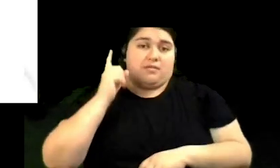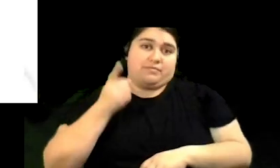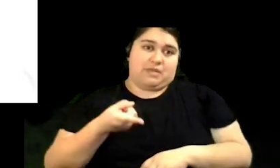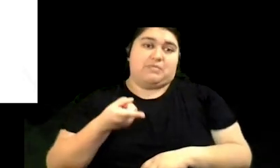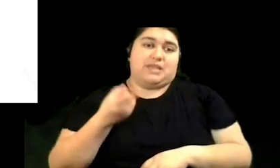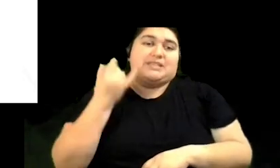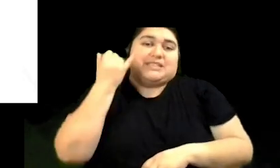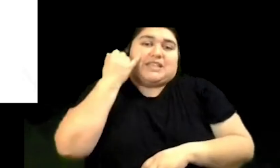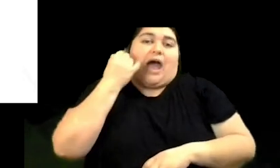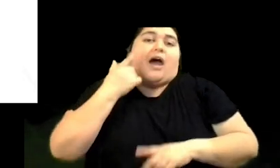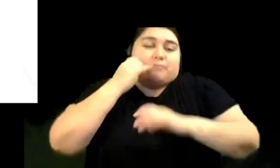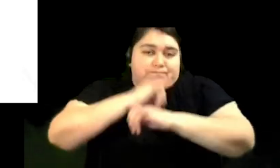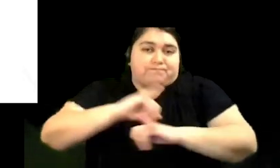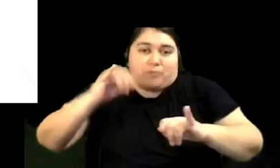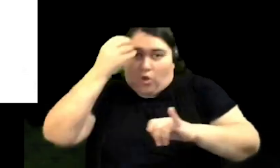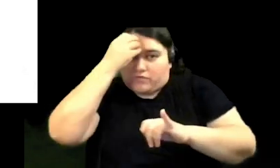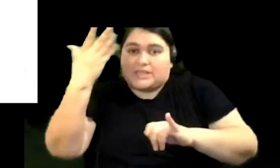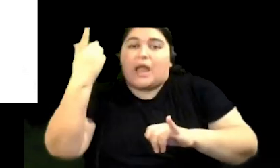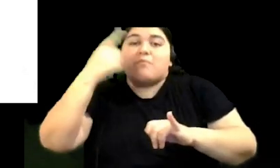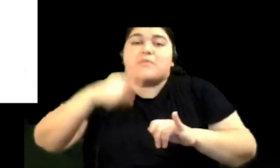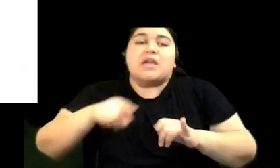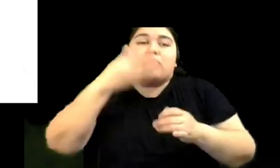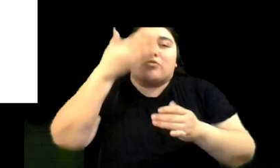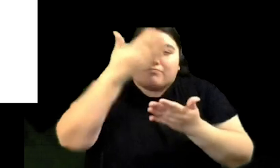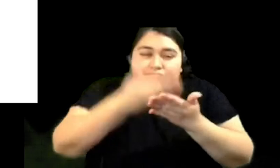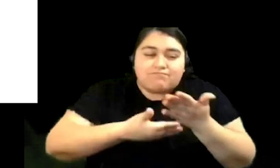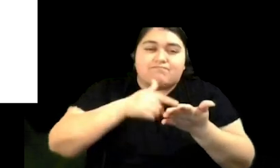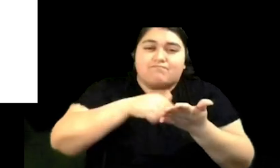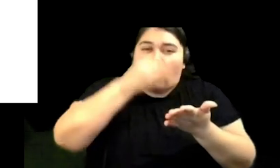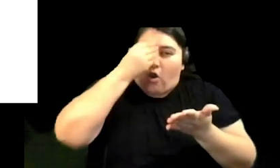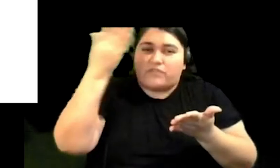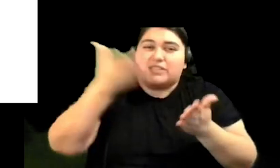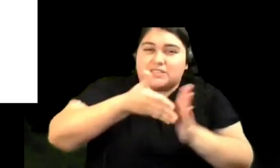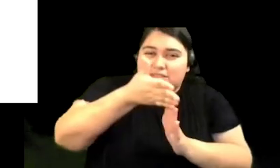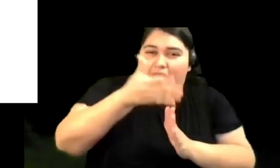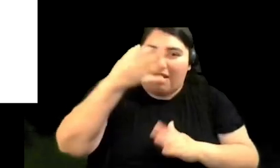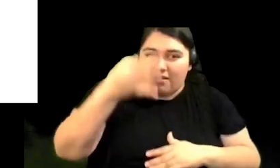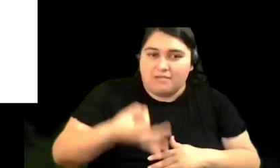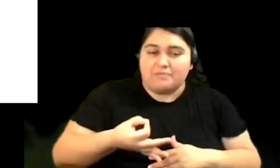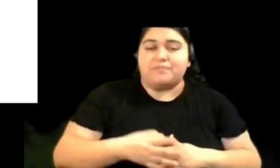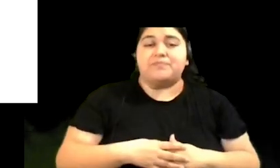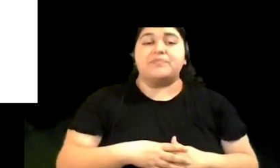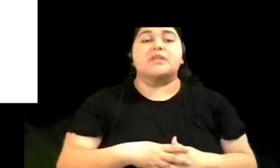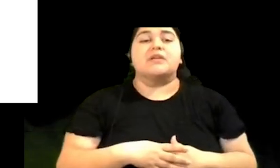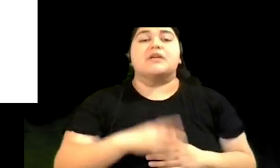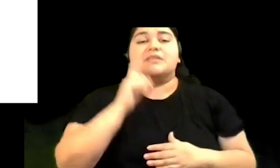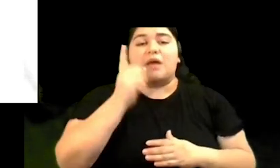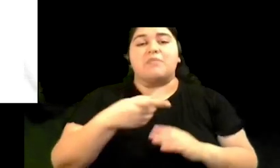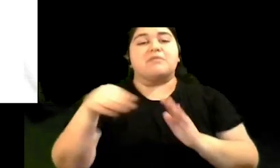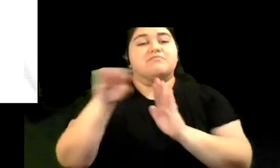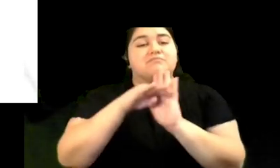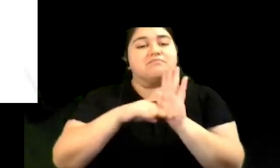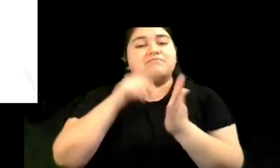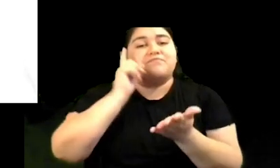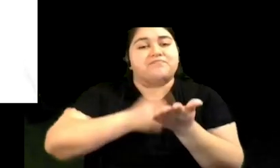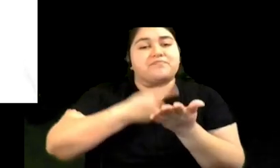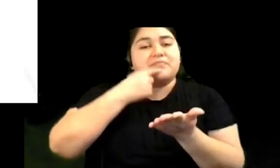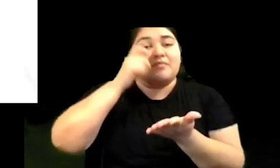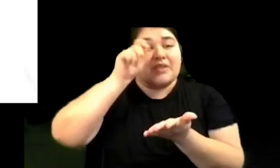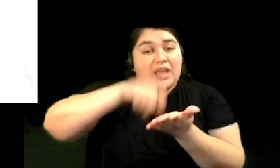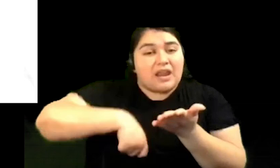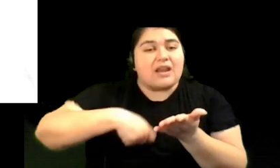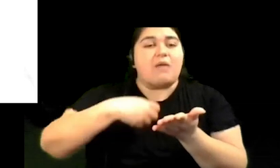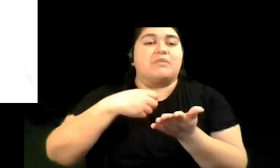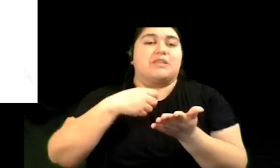se promulgó, pero falta la reglamentación de su aplicación, así como la reglamentación en su